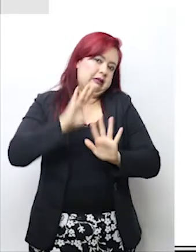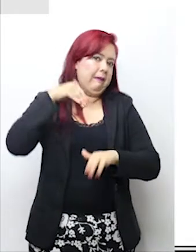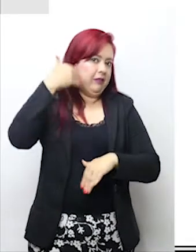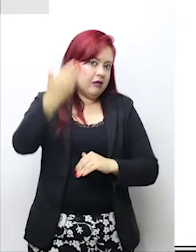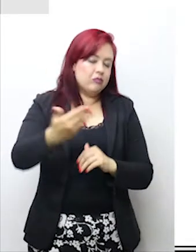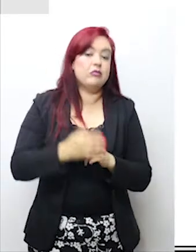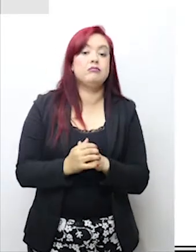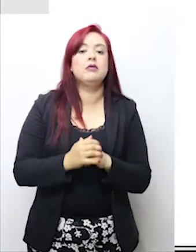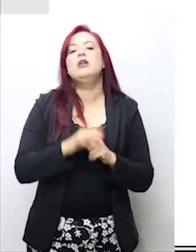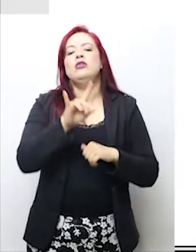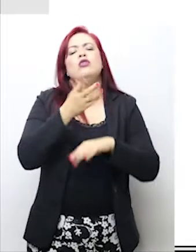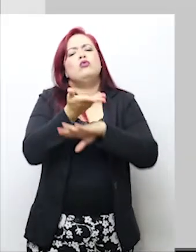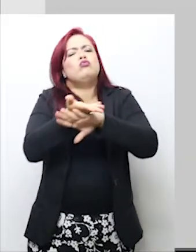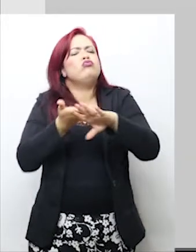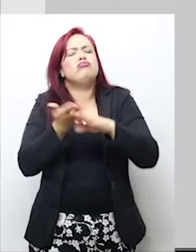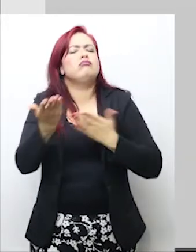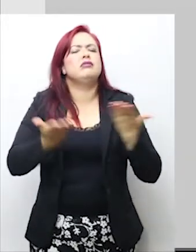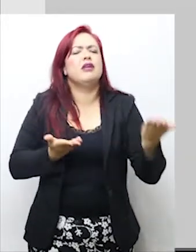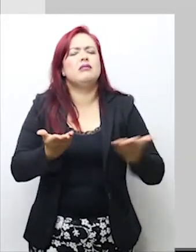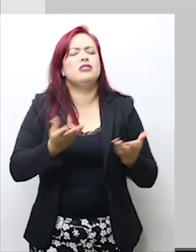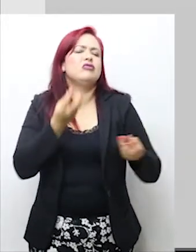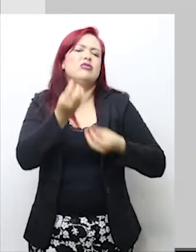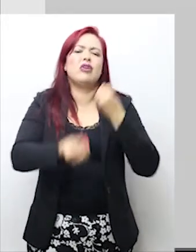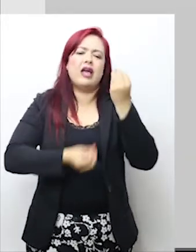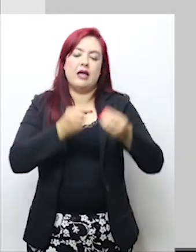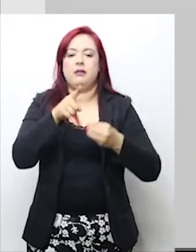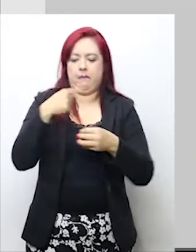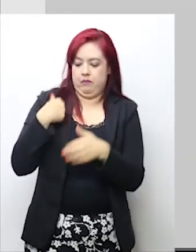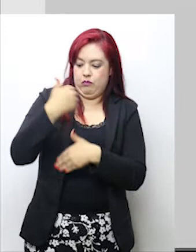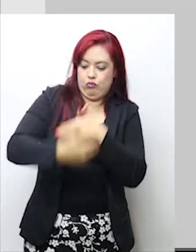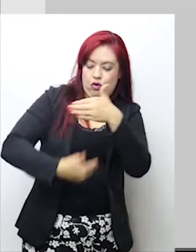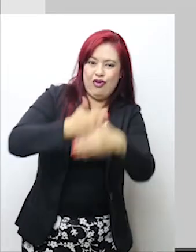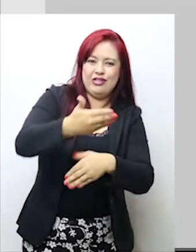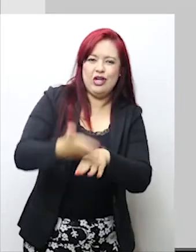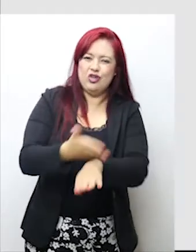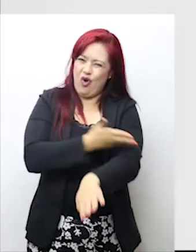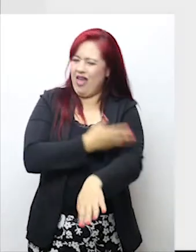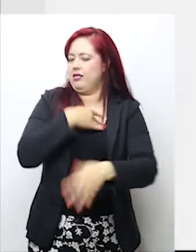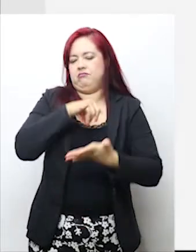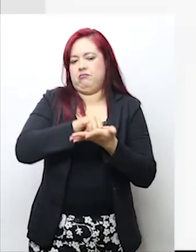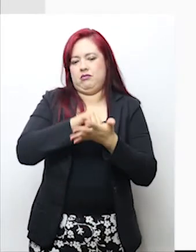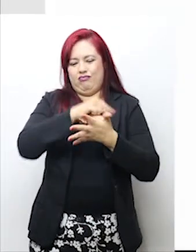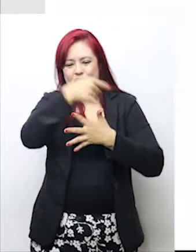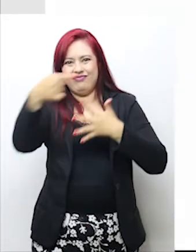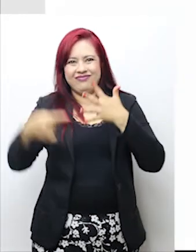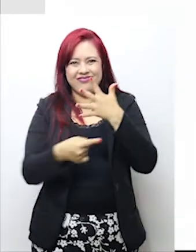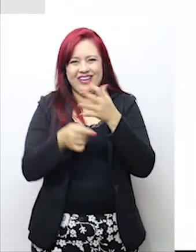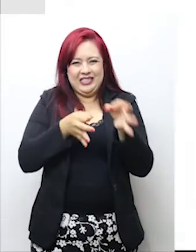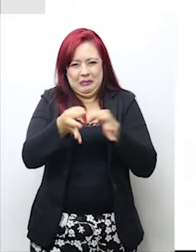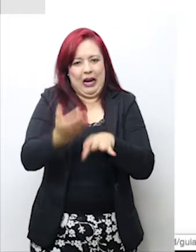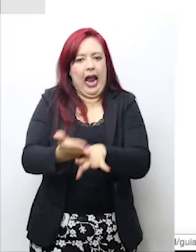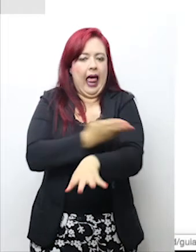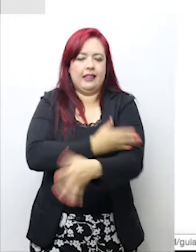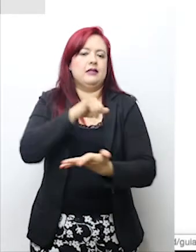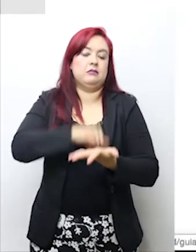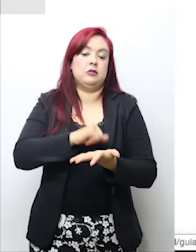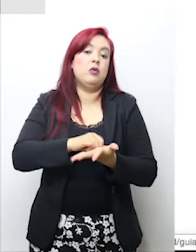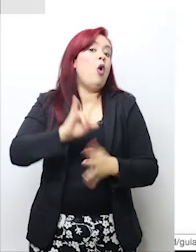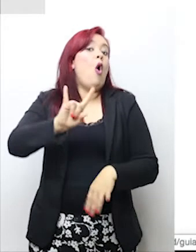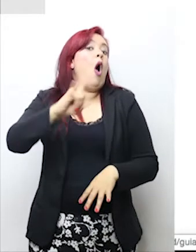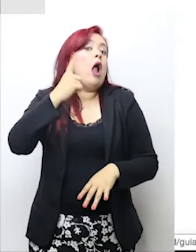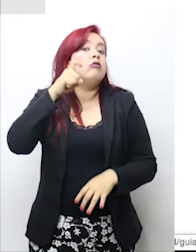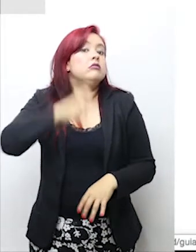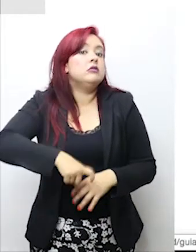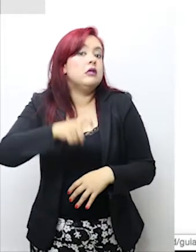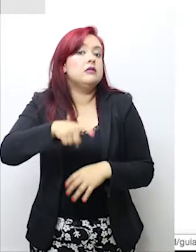de solicitud de servicios, realiza el mismo procedimiento del ejemplo anterior. Finalmente, si deseas comunicarte con